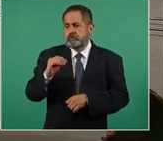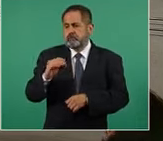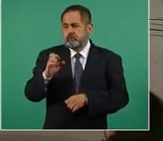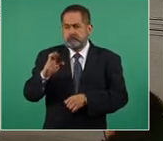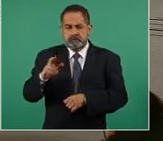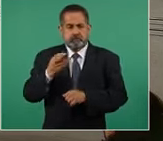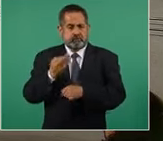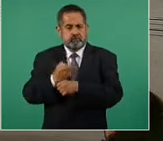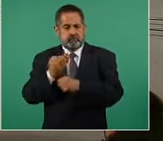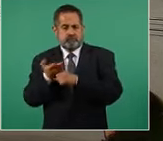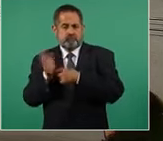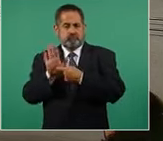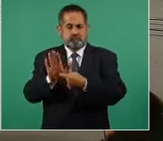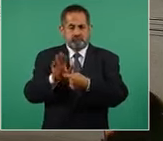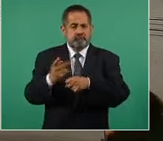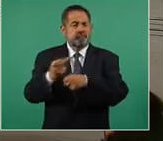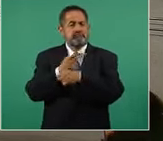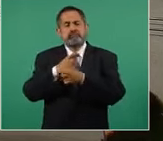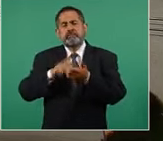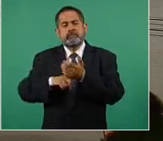venimos a presentar el avance